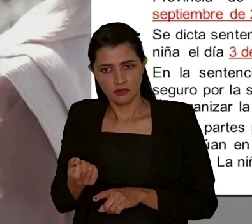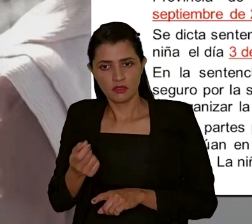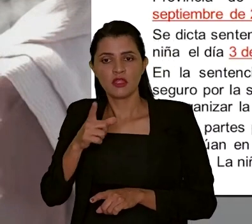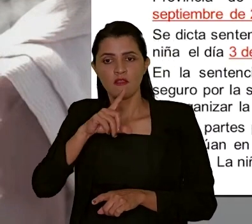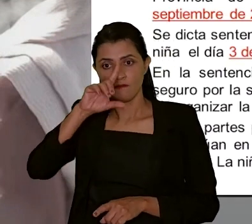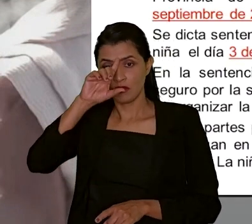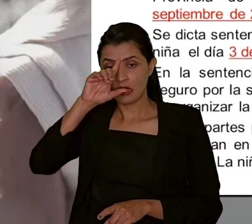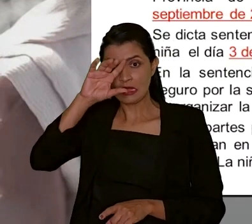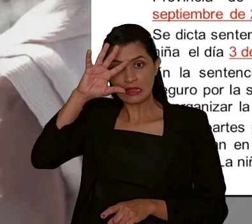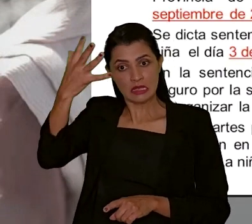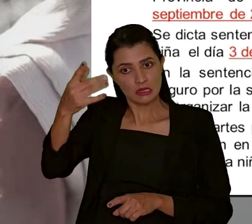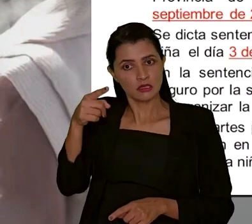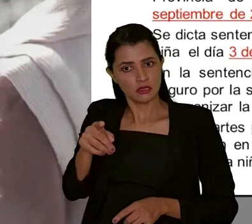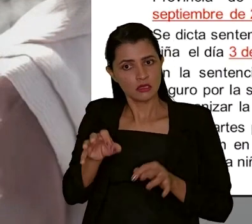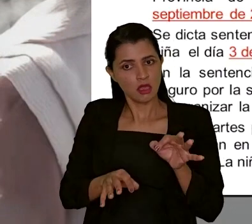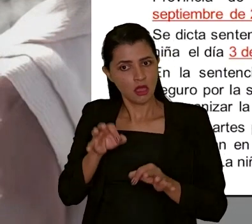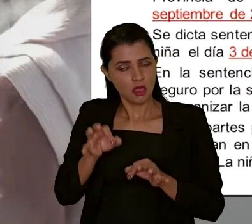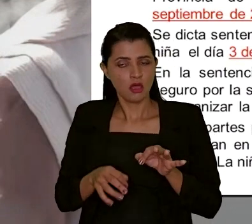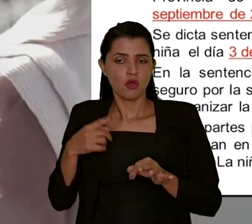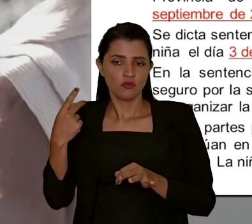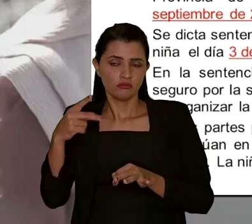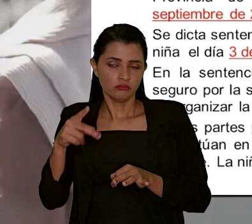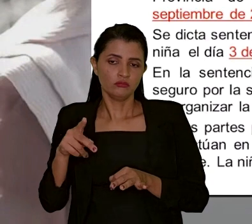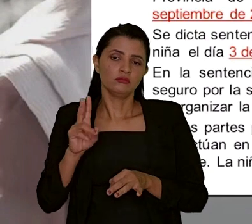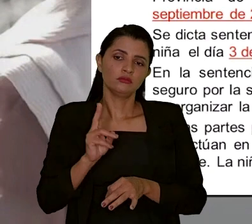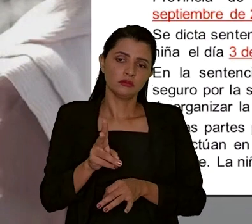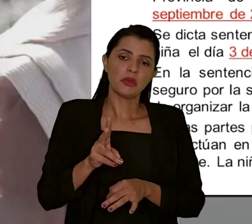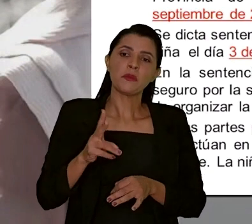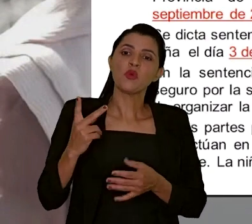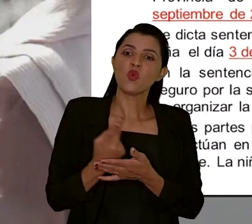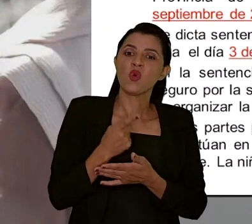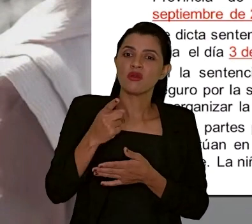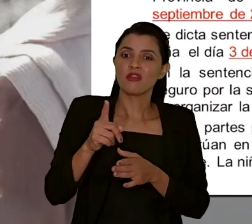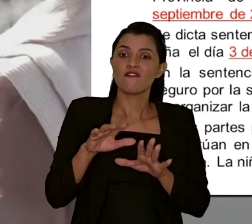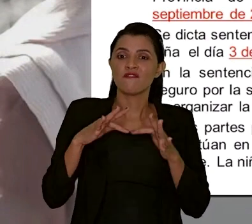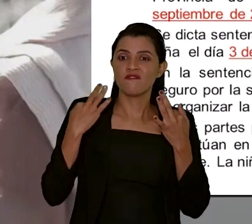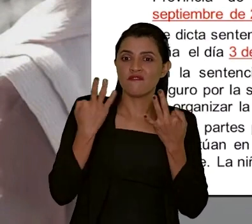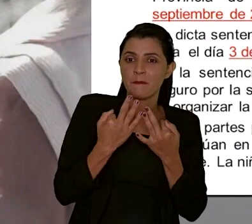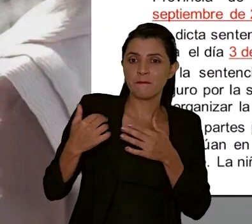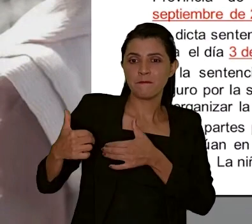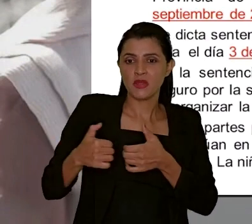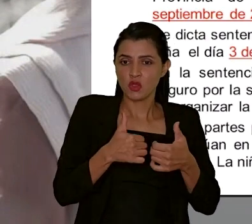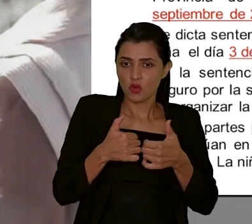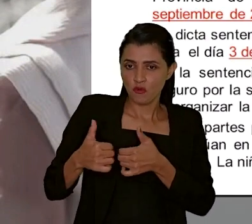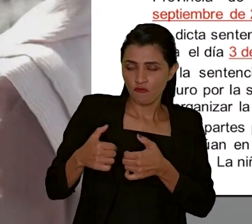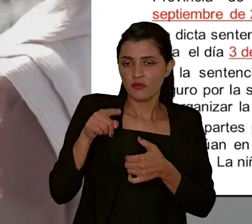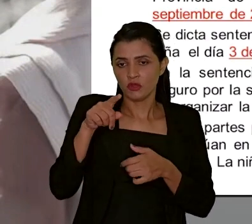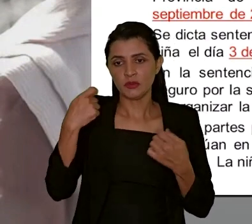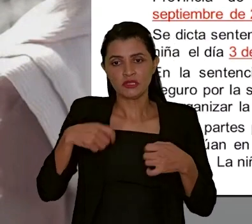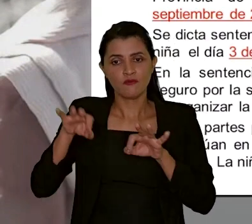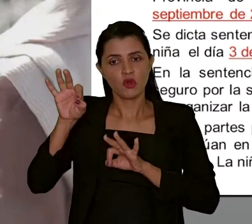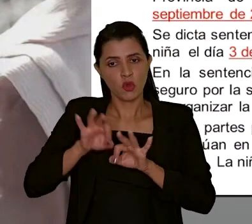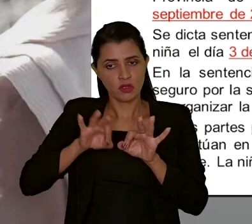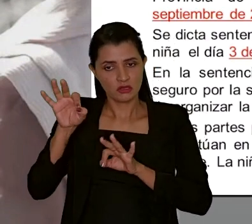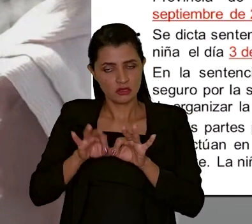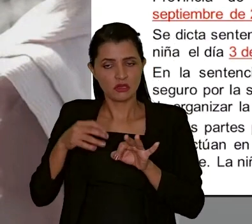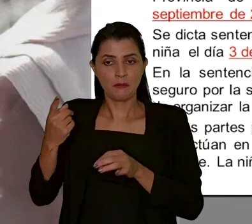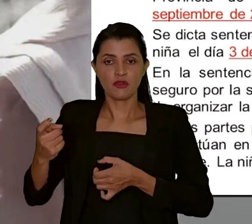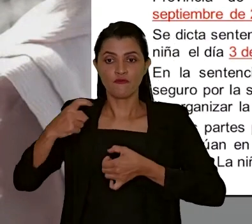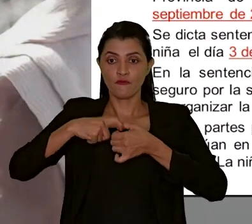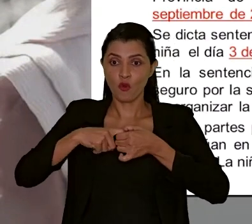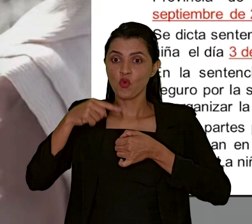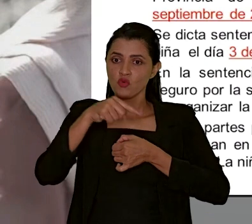En la sentencia se ordenan medidas de regreso seguro por la situación de pandemia y y la necesidad de organizar la logística para el